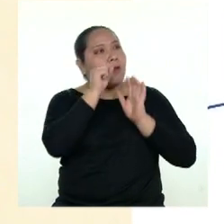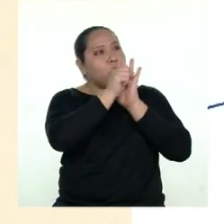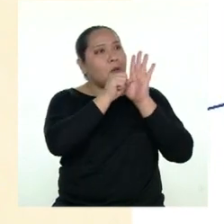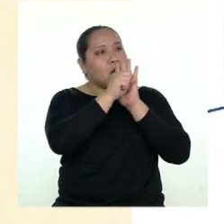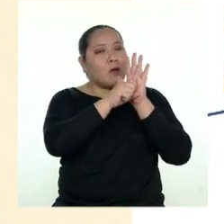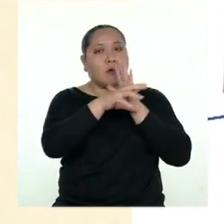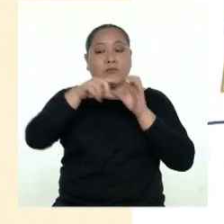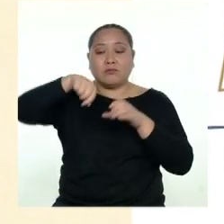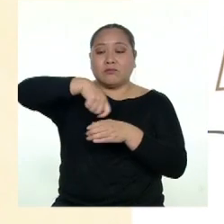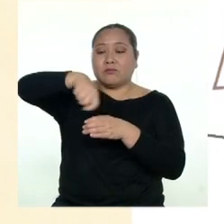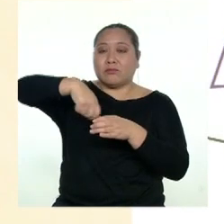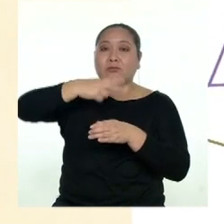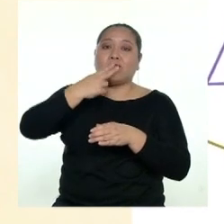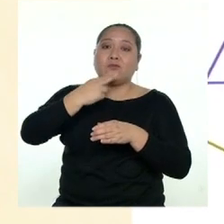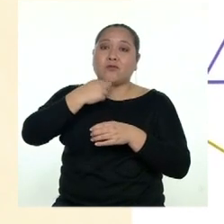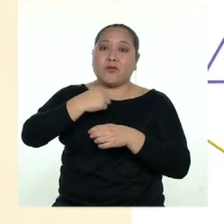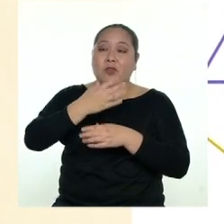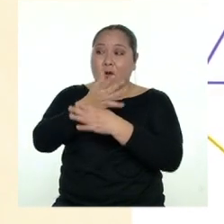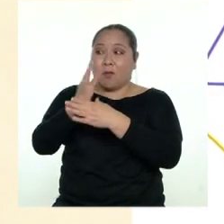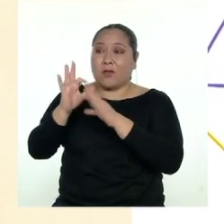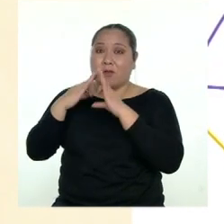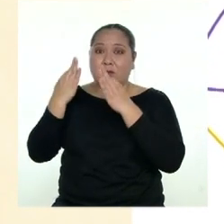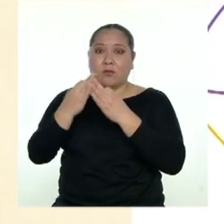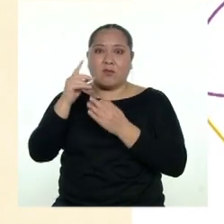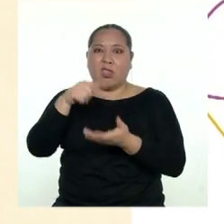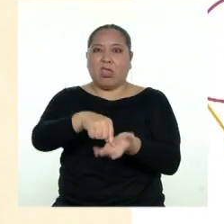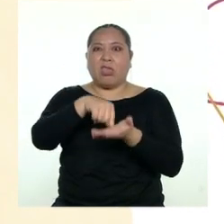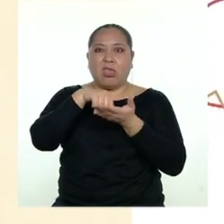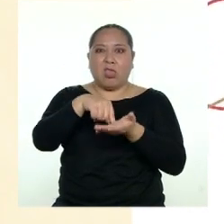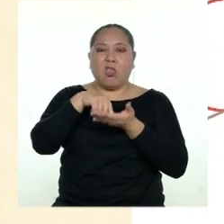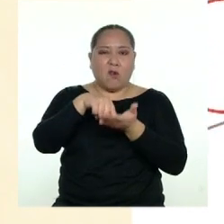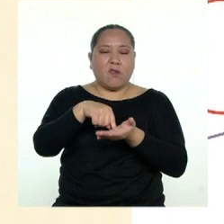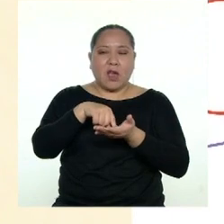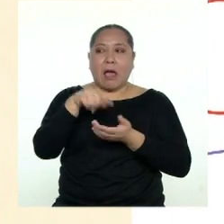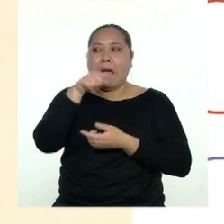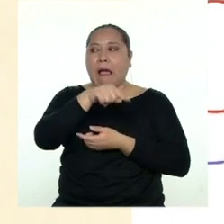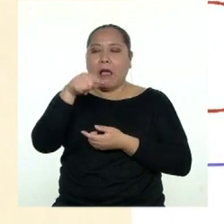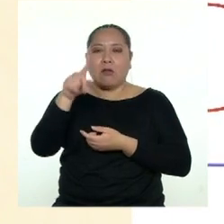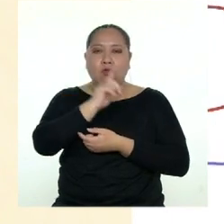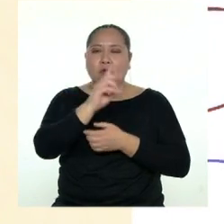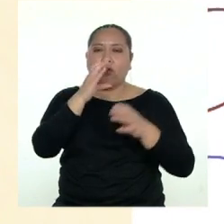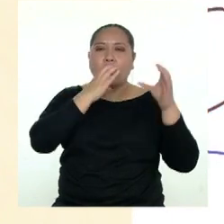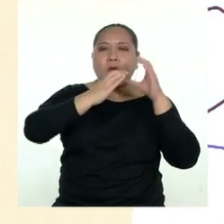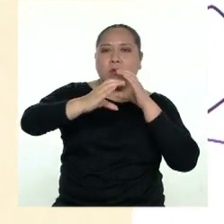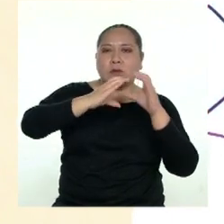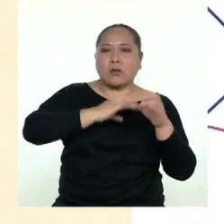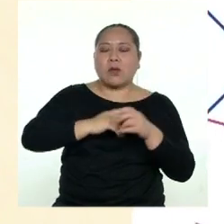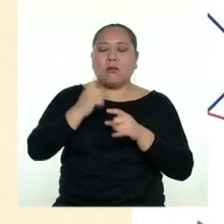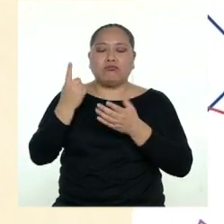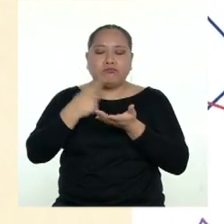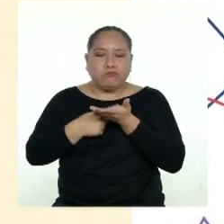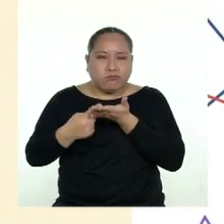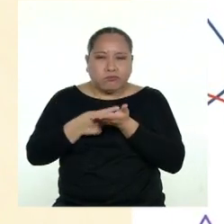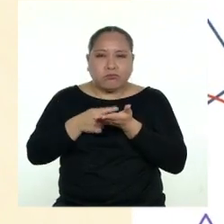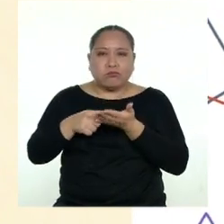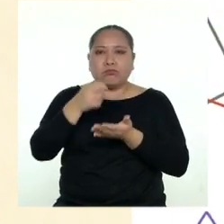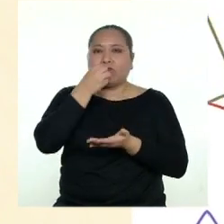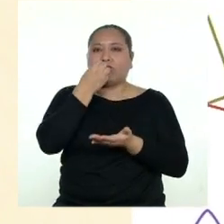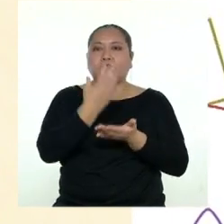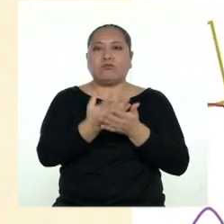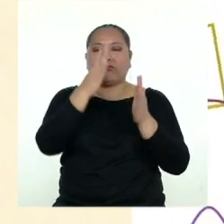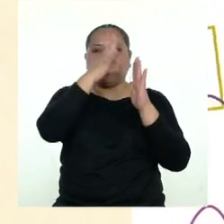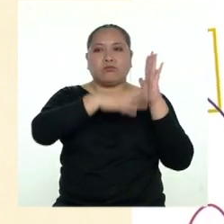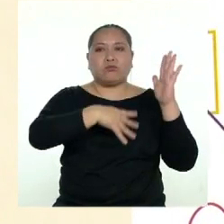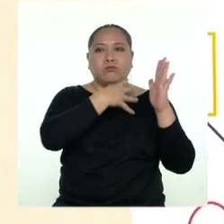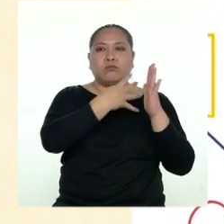postre y disfrutarlo en familia. No tratemos de imponer, sino de dialogar y acordar una buena organización que establezca el cumplimiento